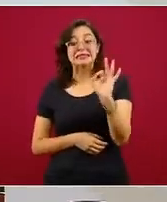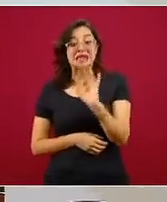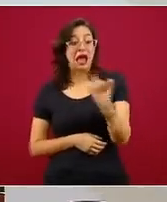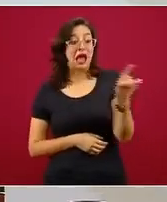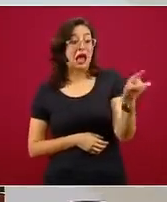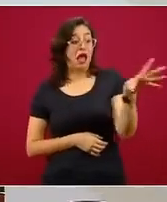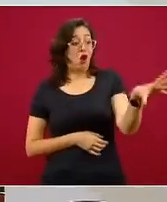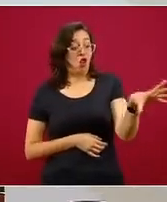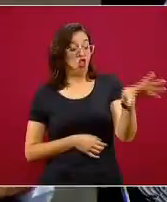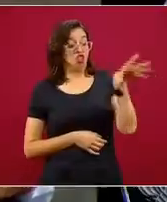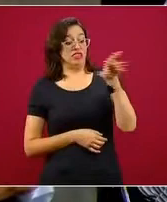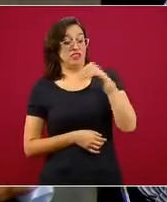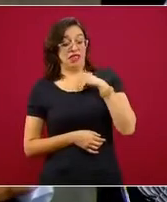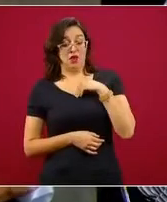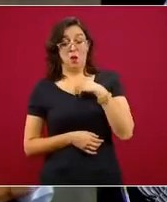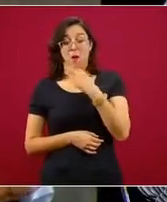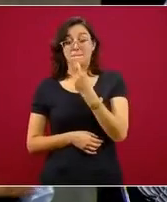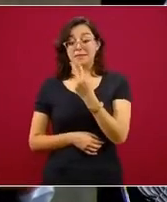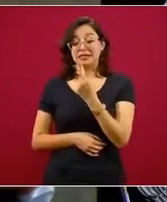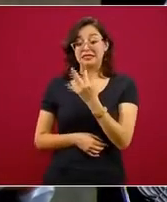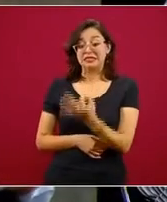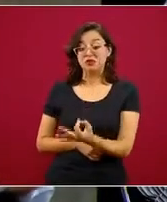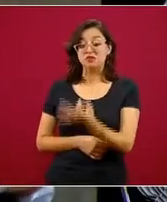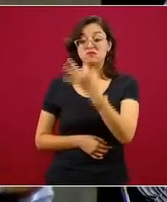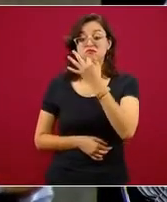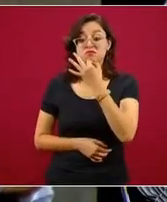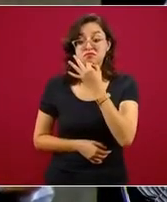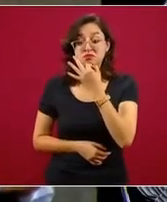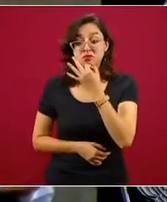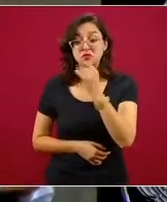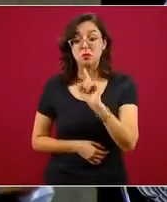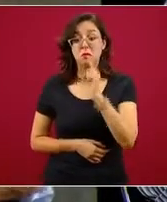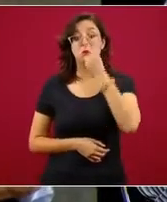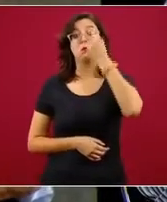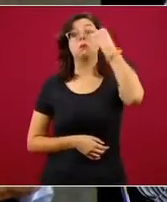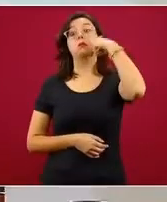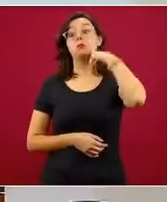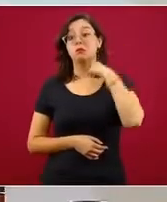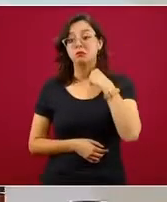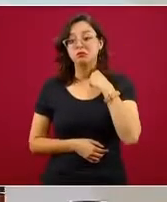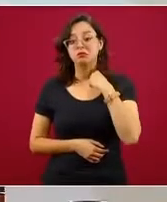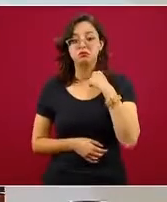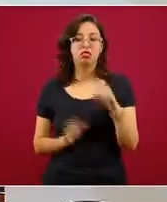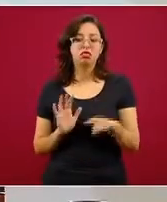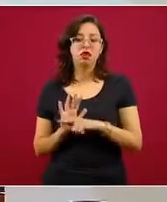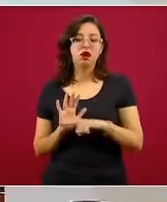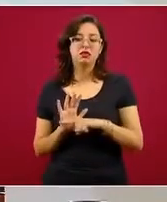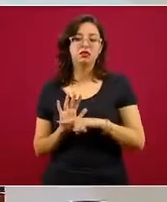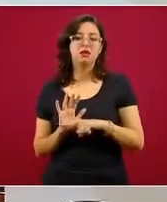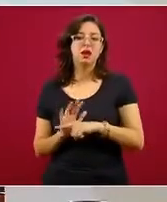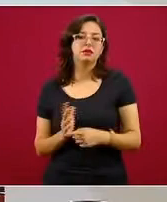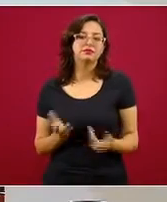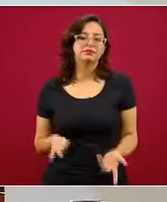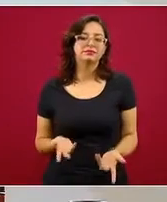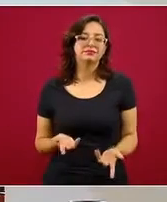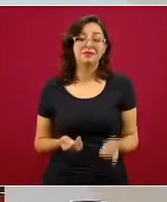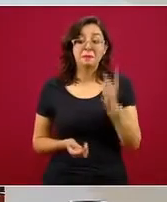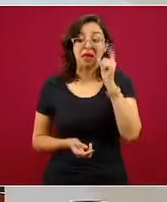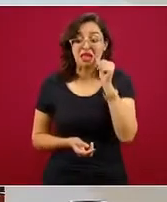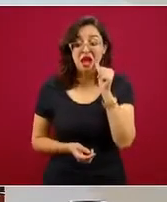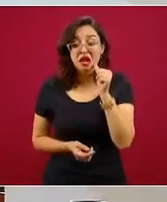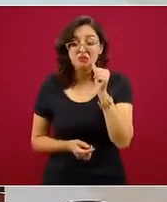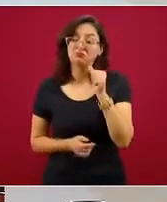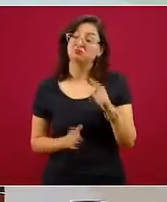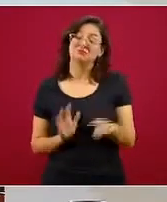posiblemente me contagió, la prueba va a salir negativa. Si me la hago al día siguiente, alta probabilidad de que siga siendo